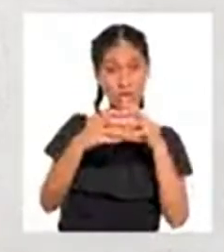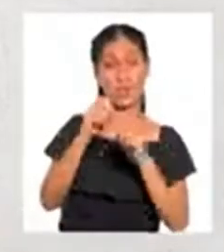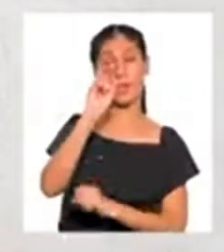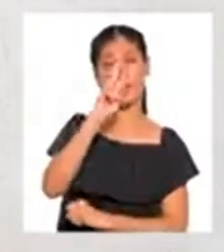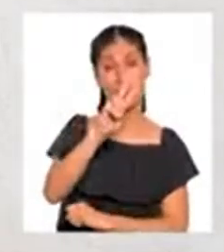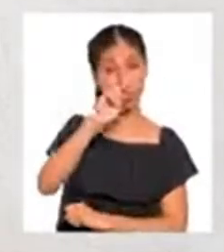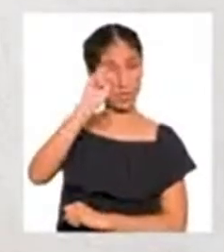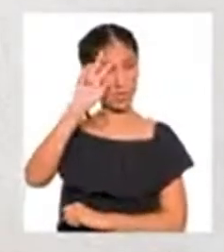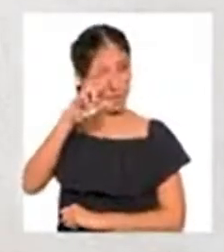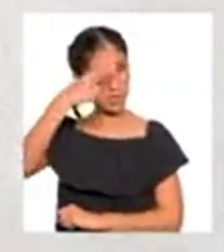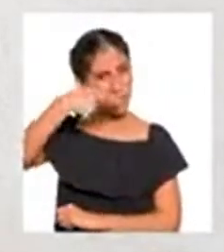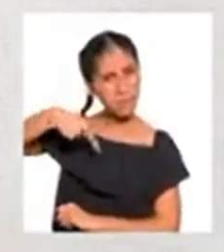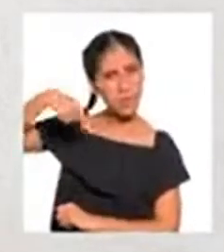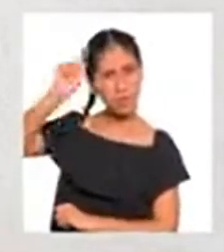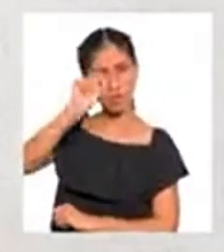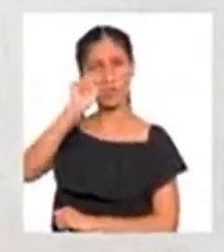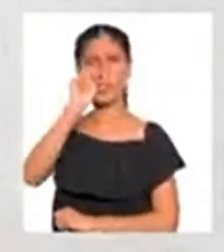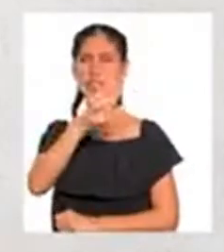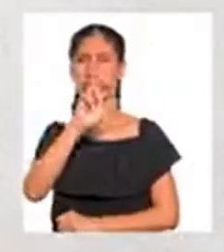23.532.000 habitantes,